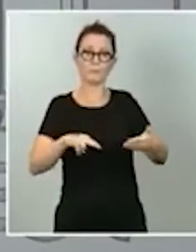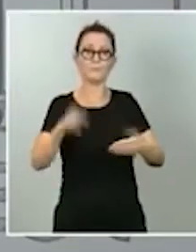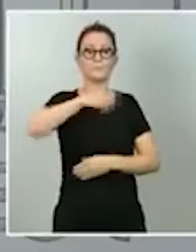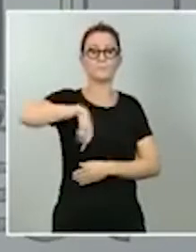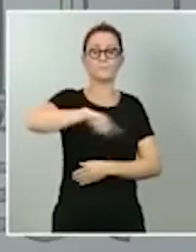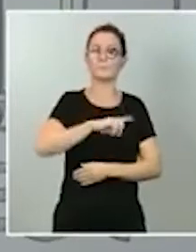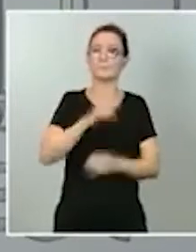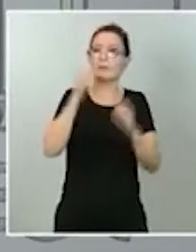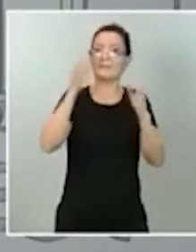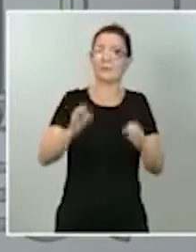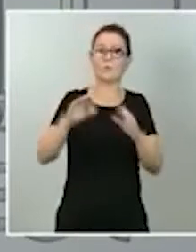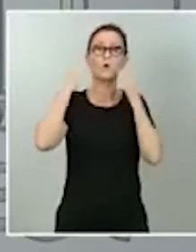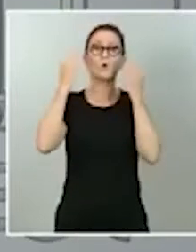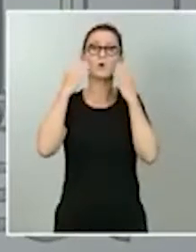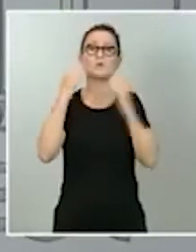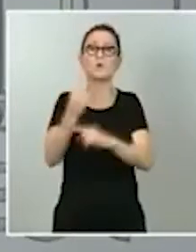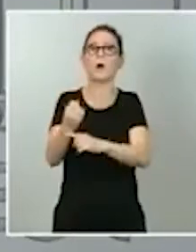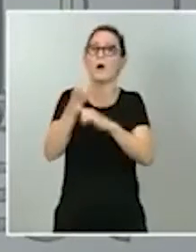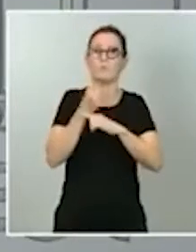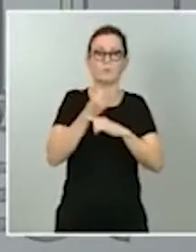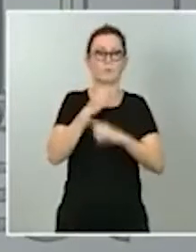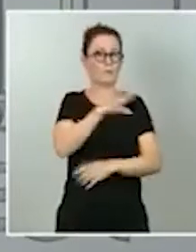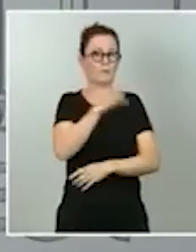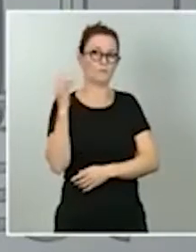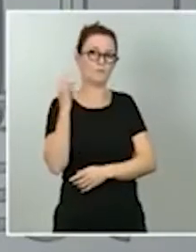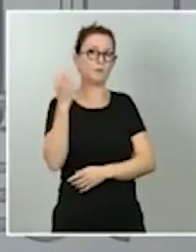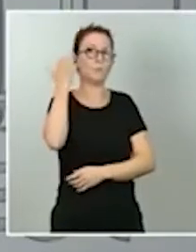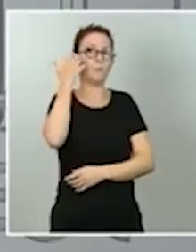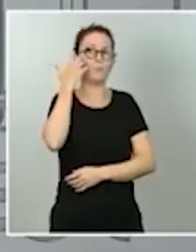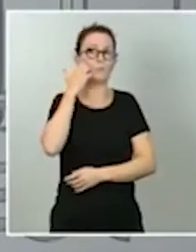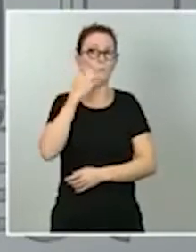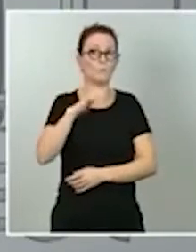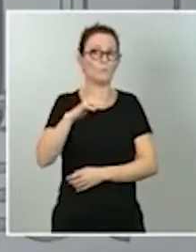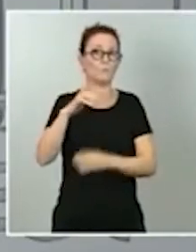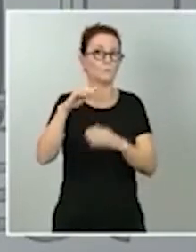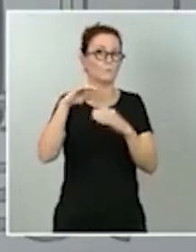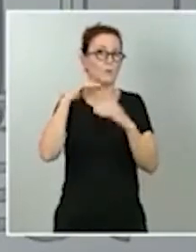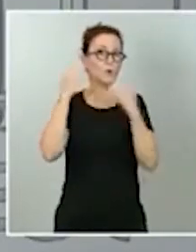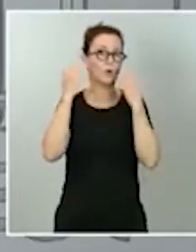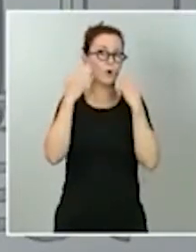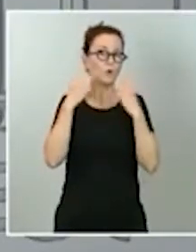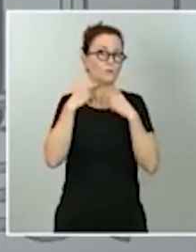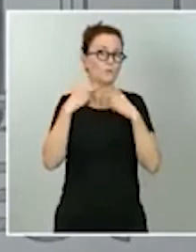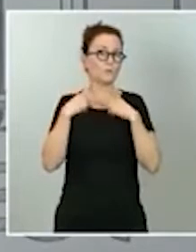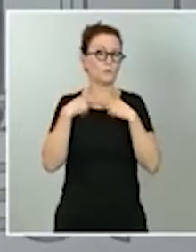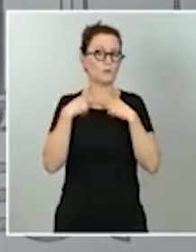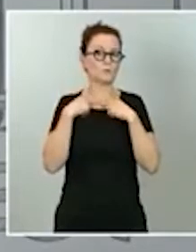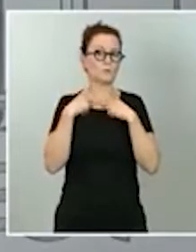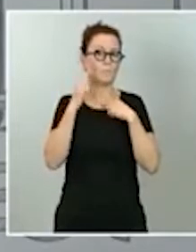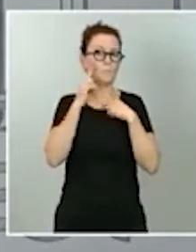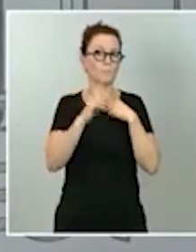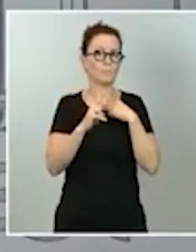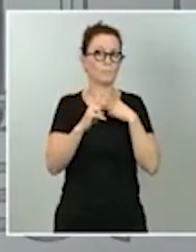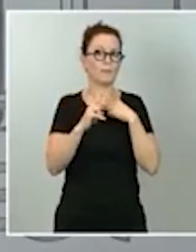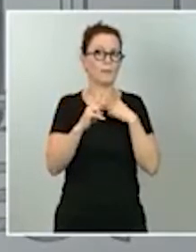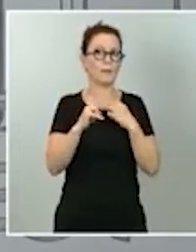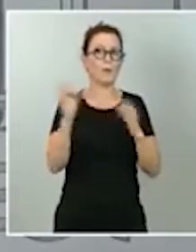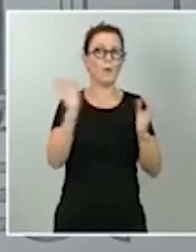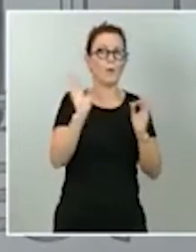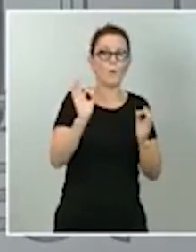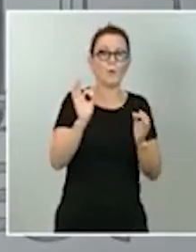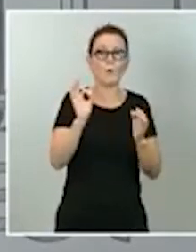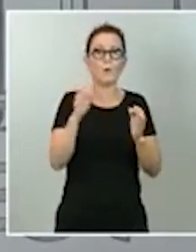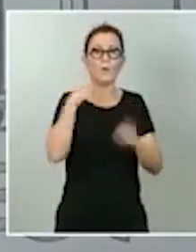esta decisión sería extraño que el congreso no viera no observará que justamente nos encontramos ante esta